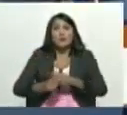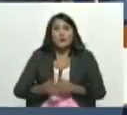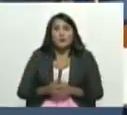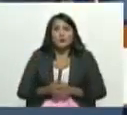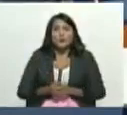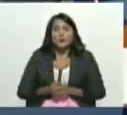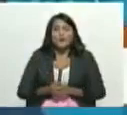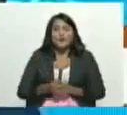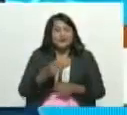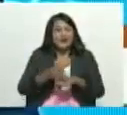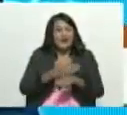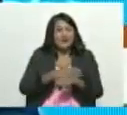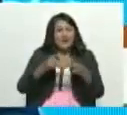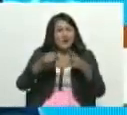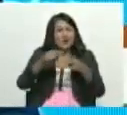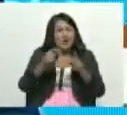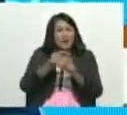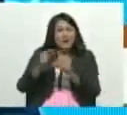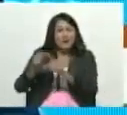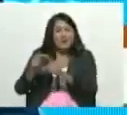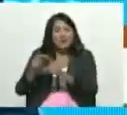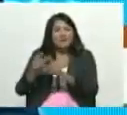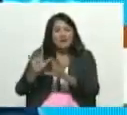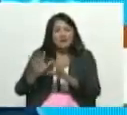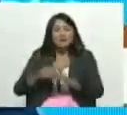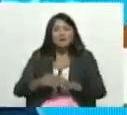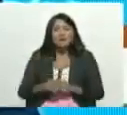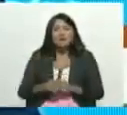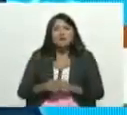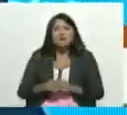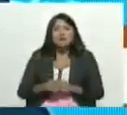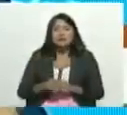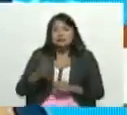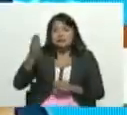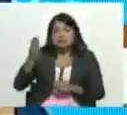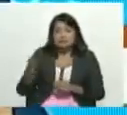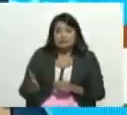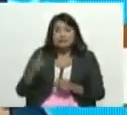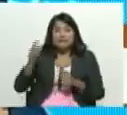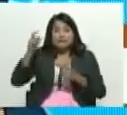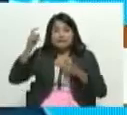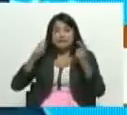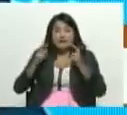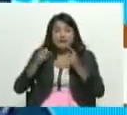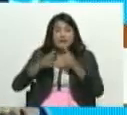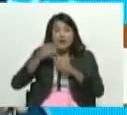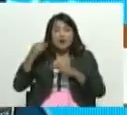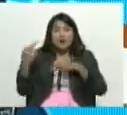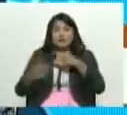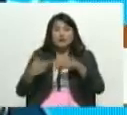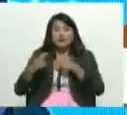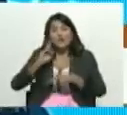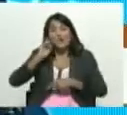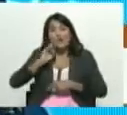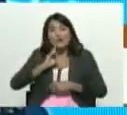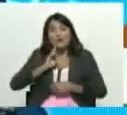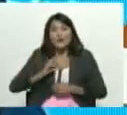y epopédico que tiene la comunicación en el comandante Hugo Chávez en la revolución bolivariana hoy enfrenta